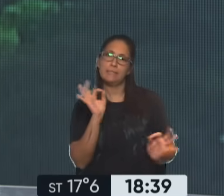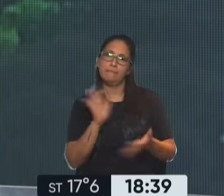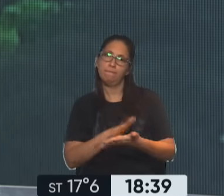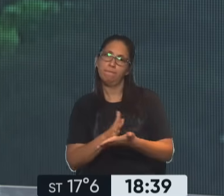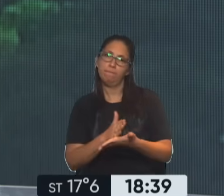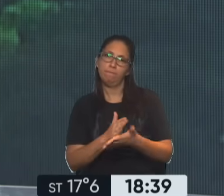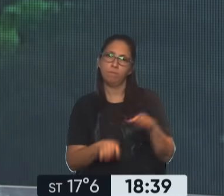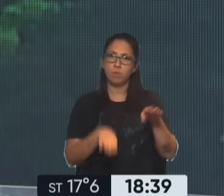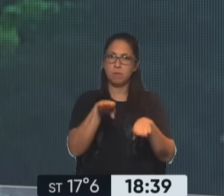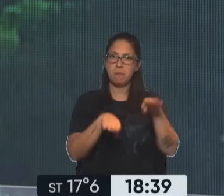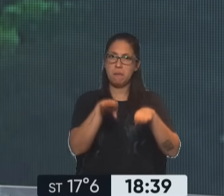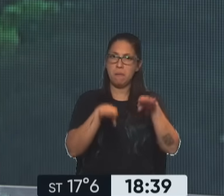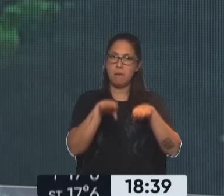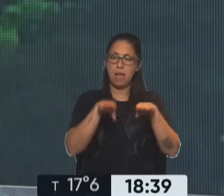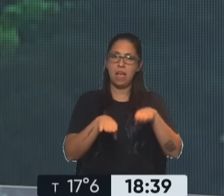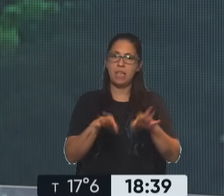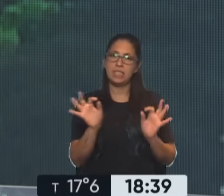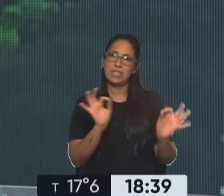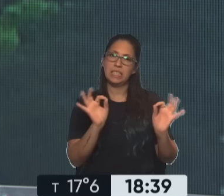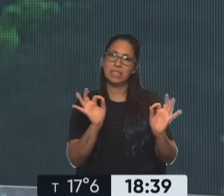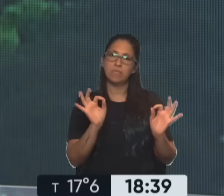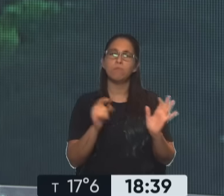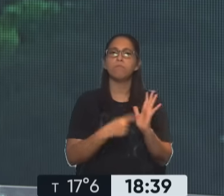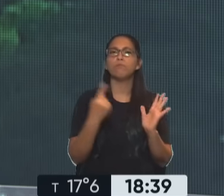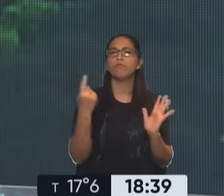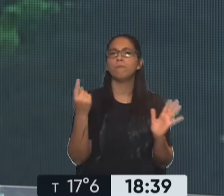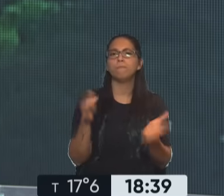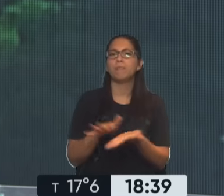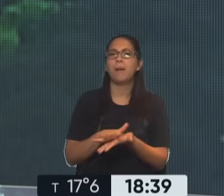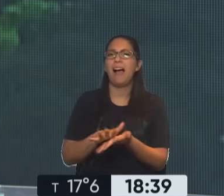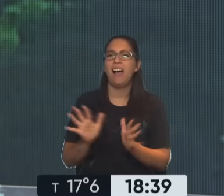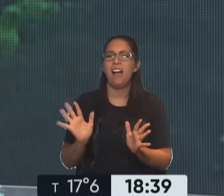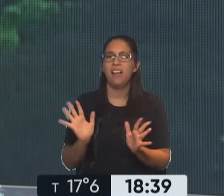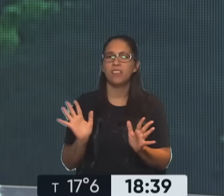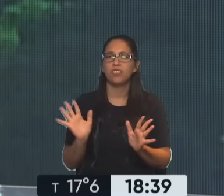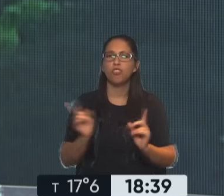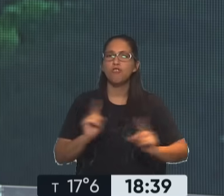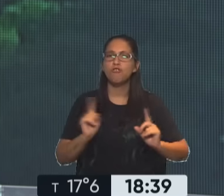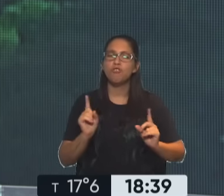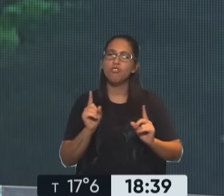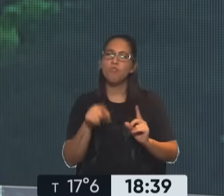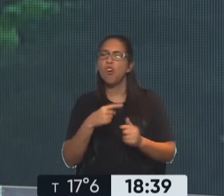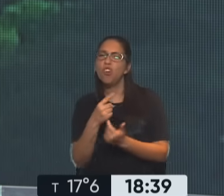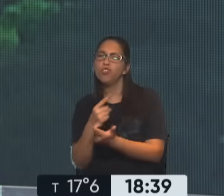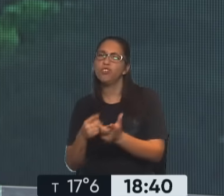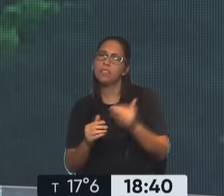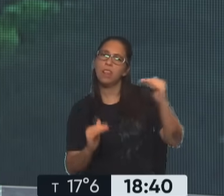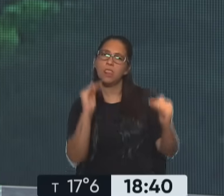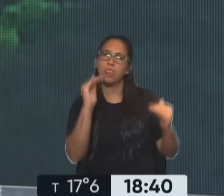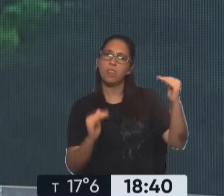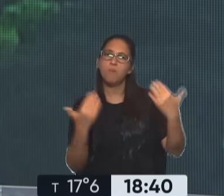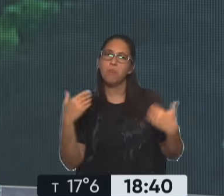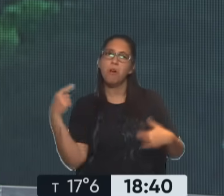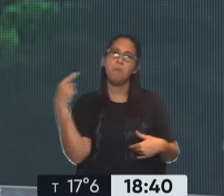que lo empardaba con Massa la moderación era un aspecto secundario de ese elector. O sea, mandaba o ordenaba el carácter opositor. Y después, de